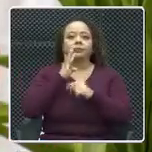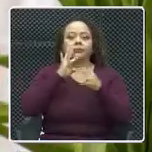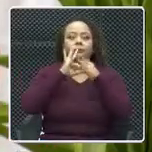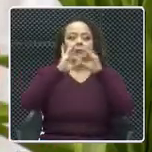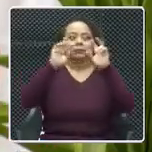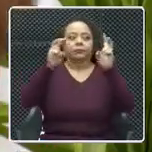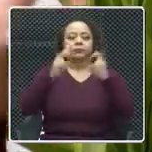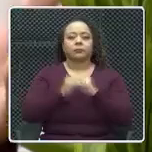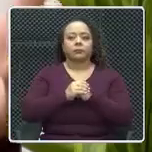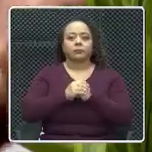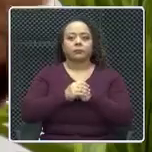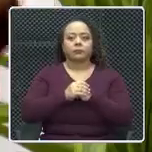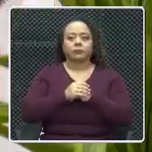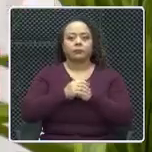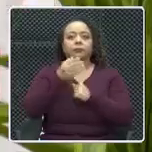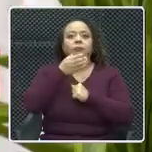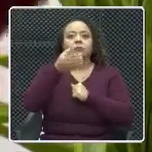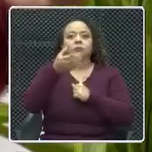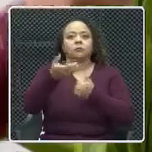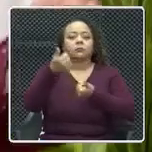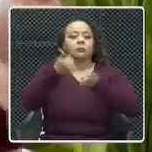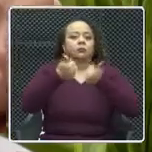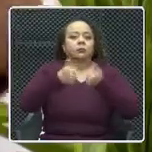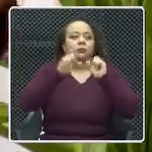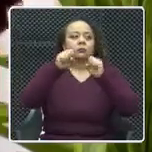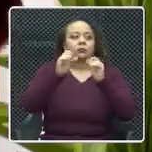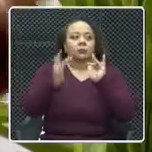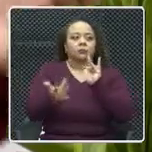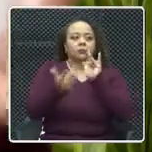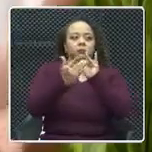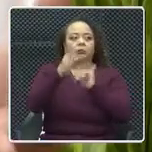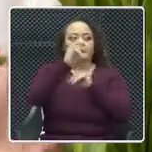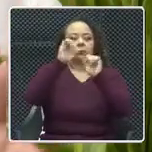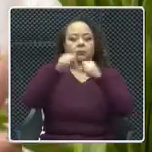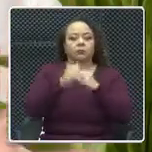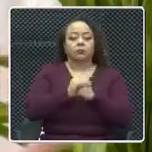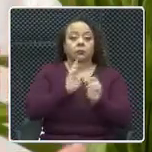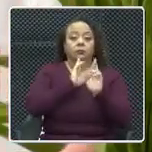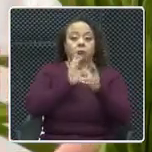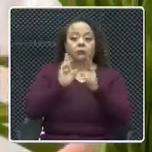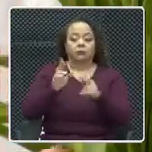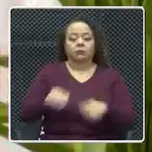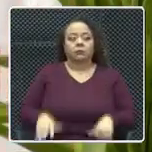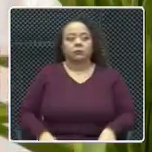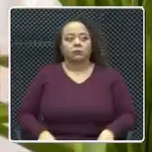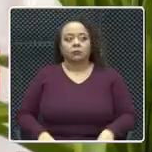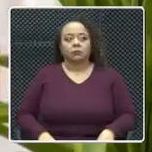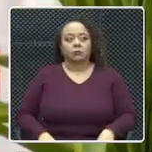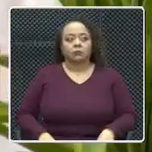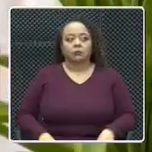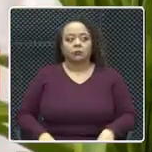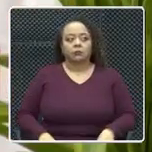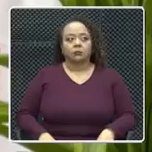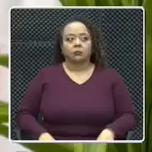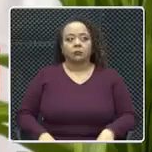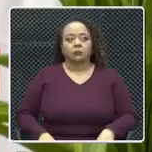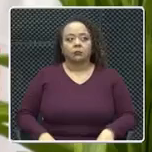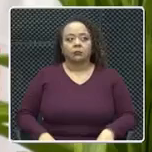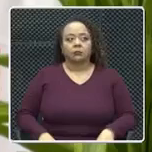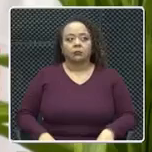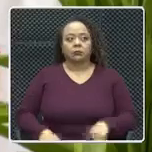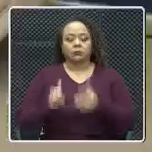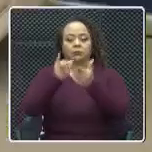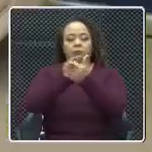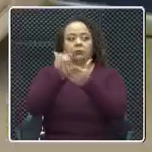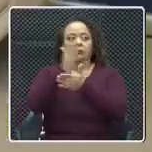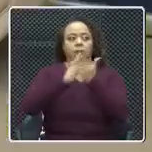tema. ¿Cuál sería la recomendación? Que los pueda contactar y pueda evacuar sus dudas puntualmente. Sí, es esa parte súper